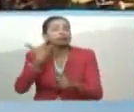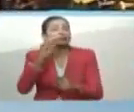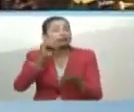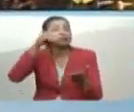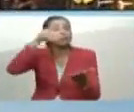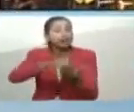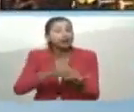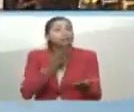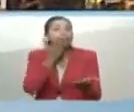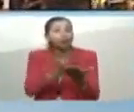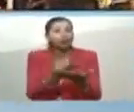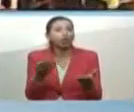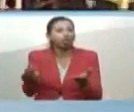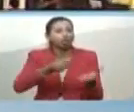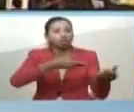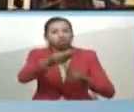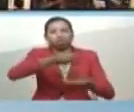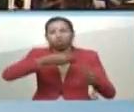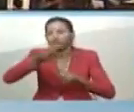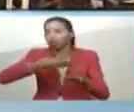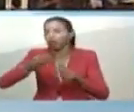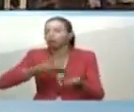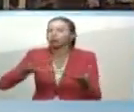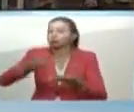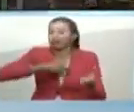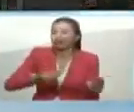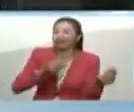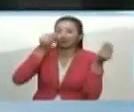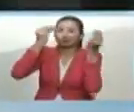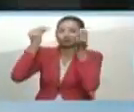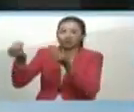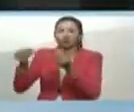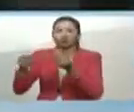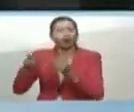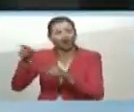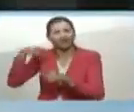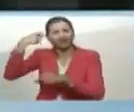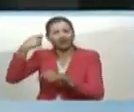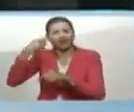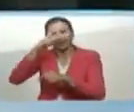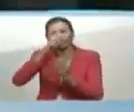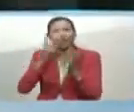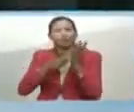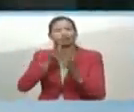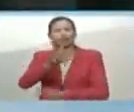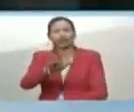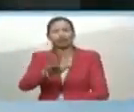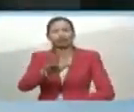propuestas. Eso es lo que yo le explicaba al comandante Chávez en ese video que del 2003,